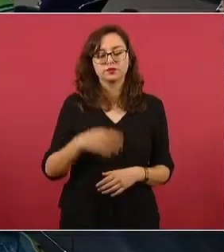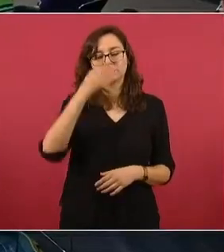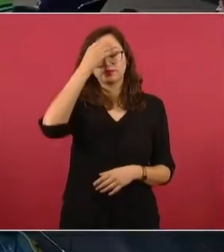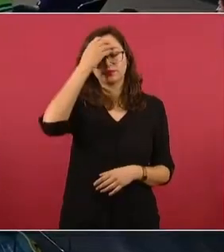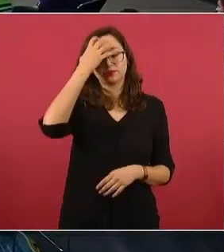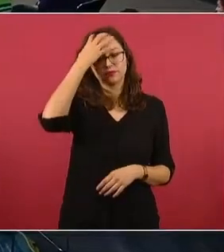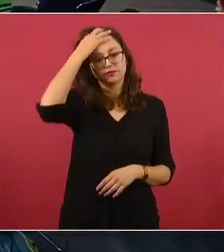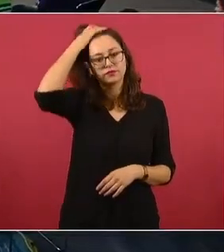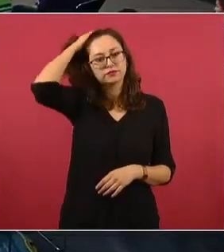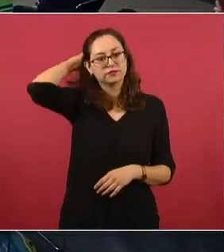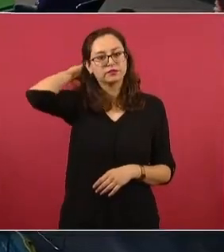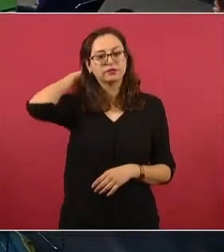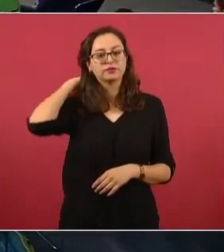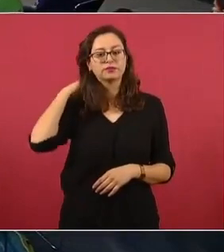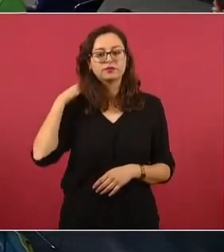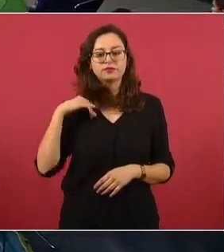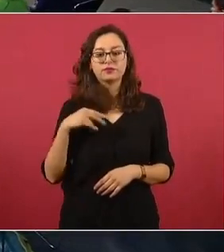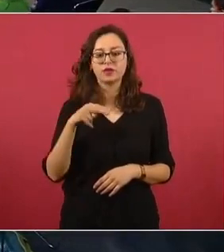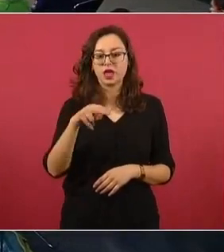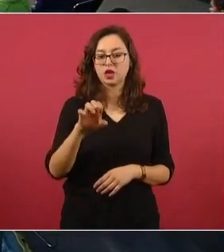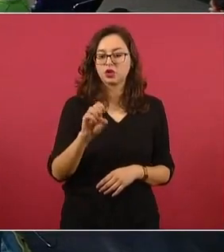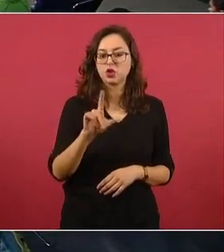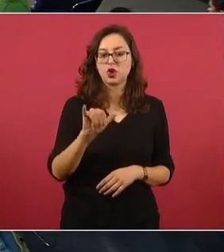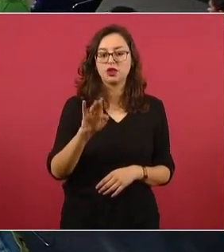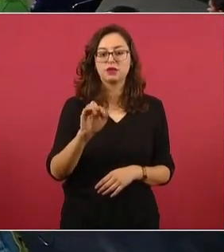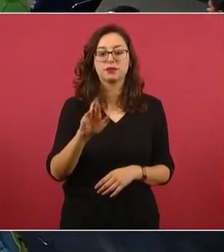Neoliberalismo es neoporfirismo.